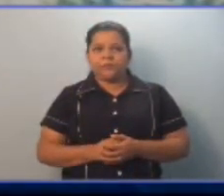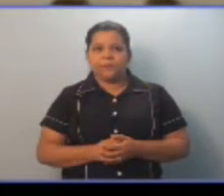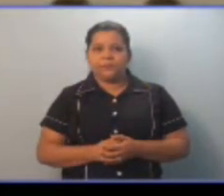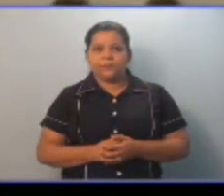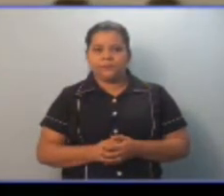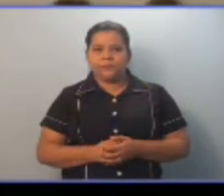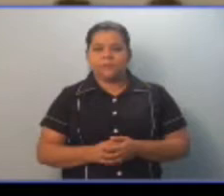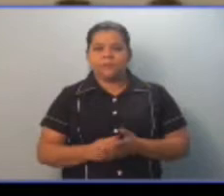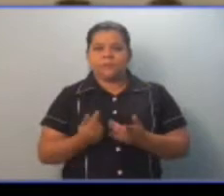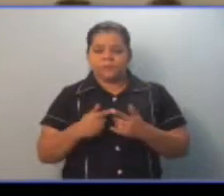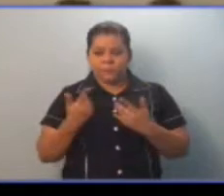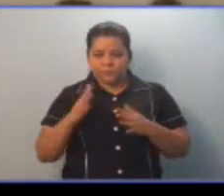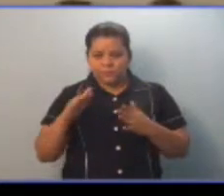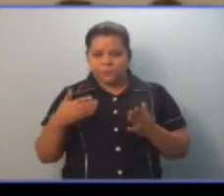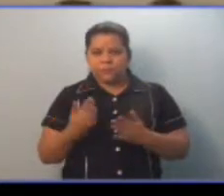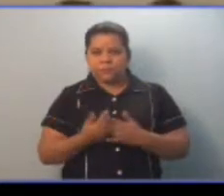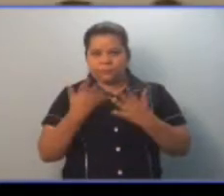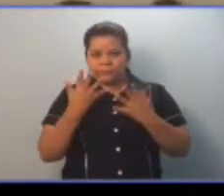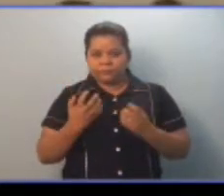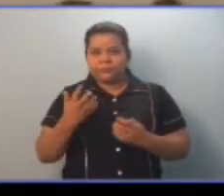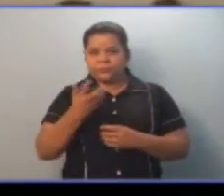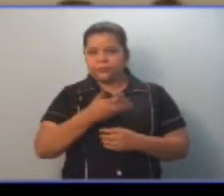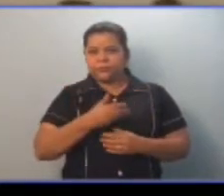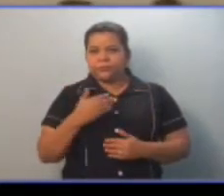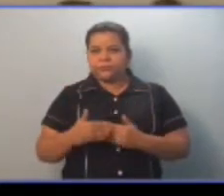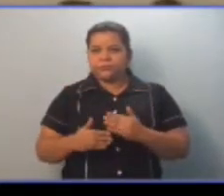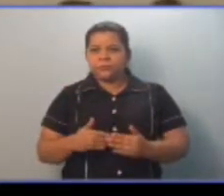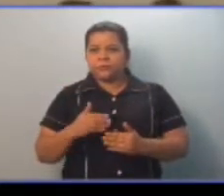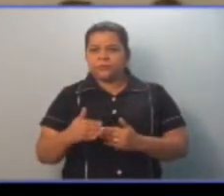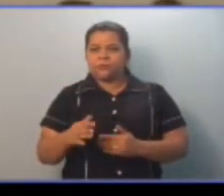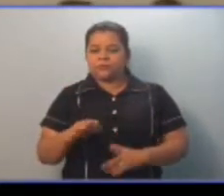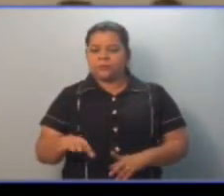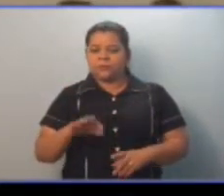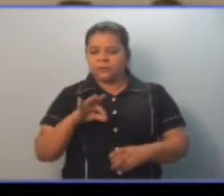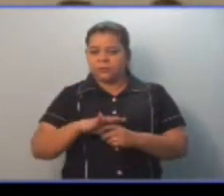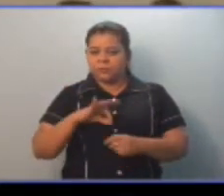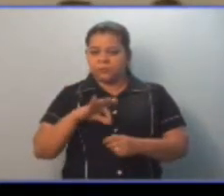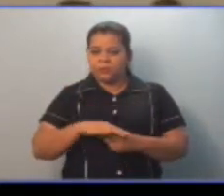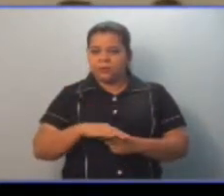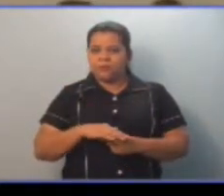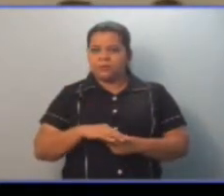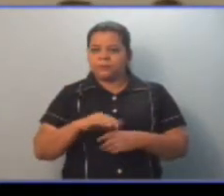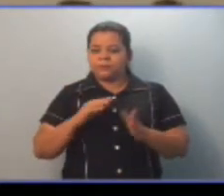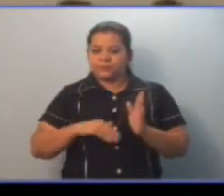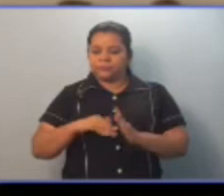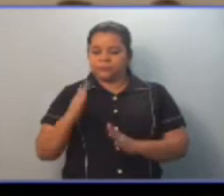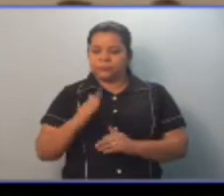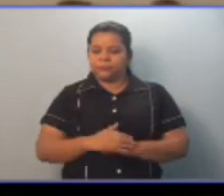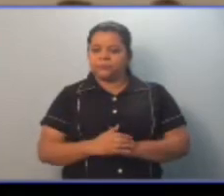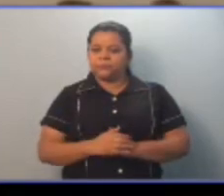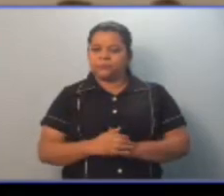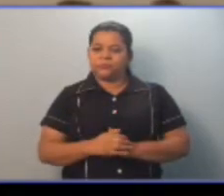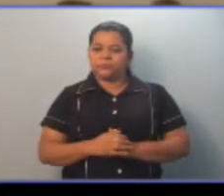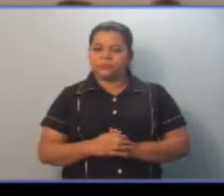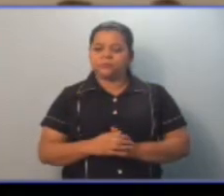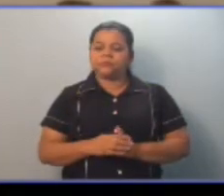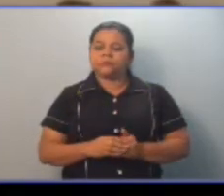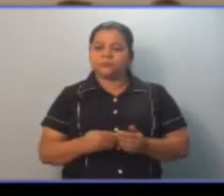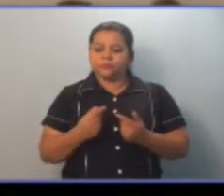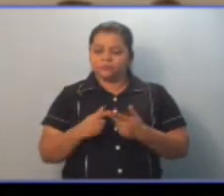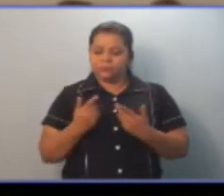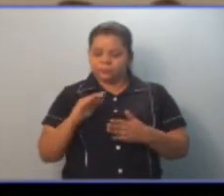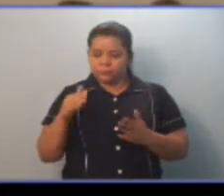Bueno, ¿qué me motiva a participar en este proceso de elección? Pues lo mismo que acabo de decir. Creo que